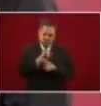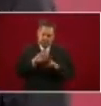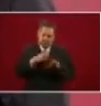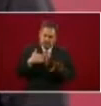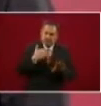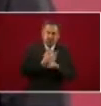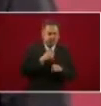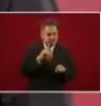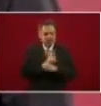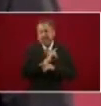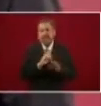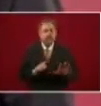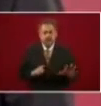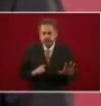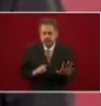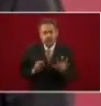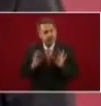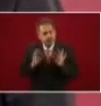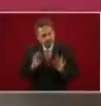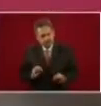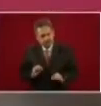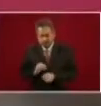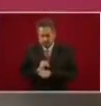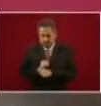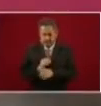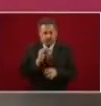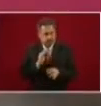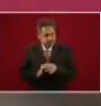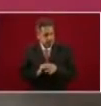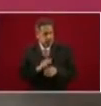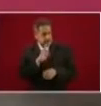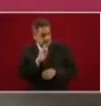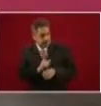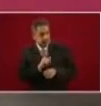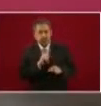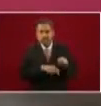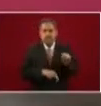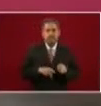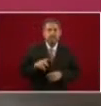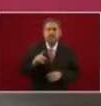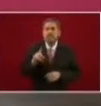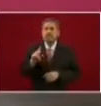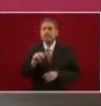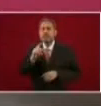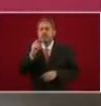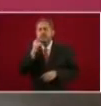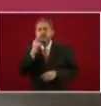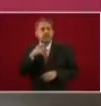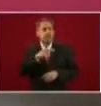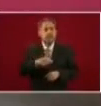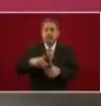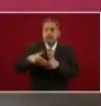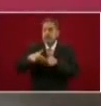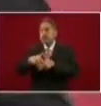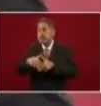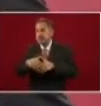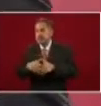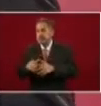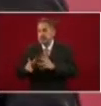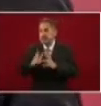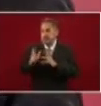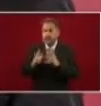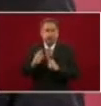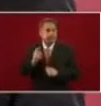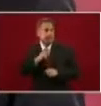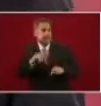para que no se vaya a interpretar que como hay esta manifestación lo que hacemos